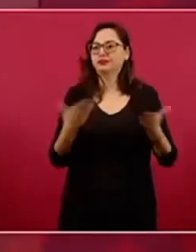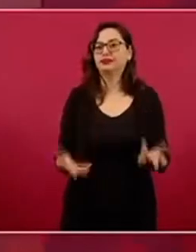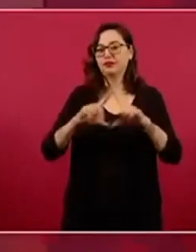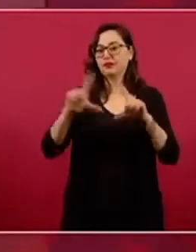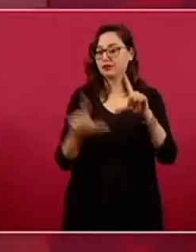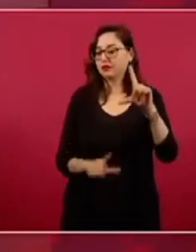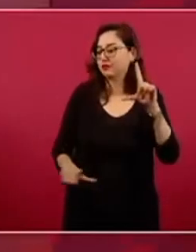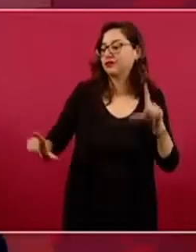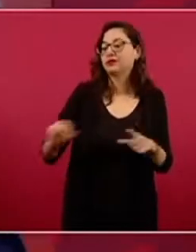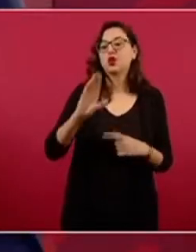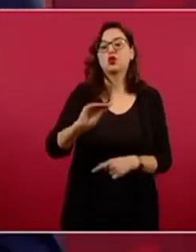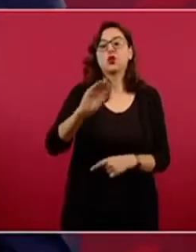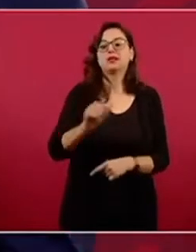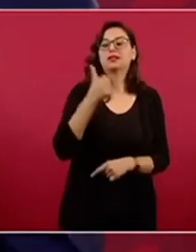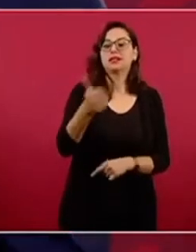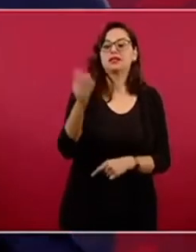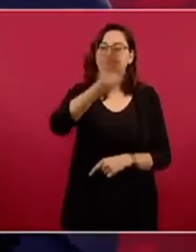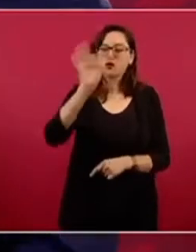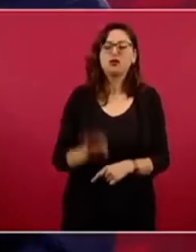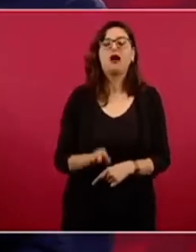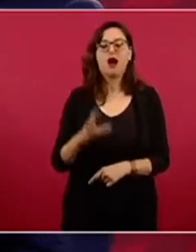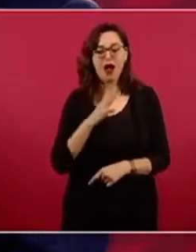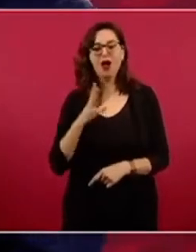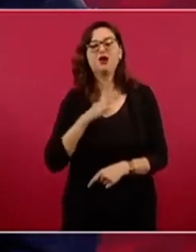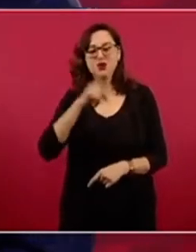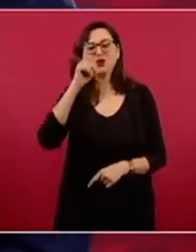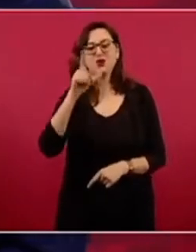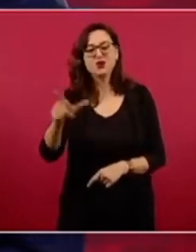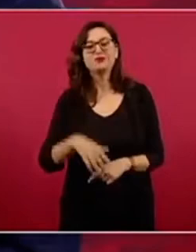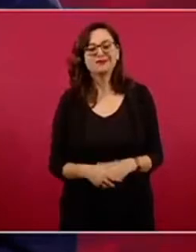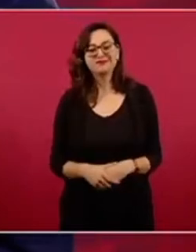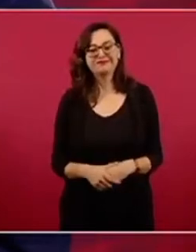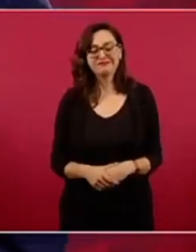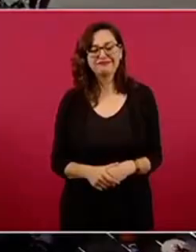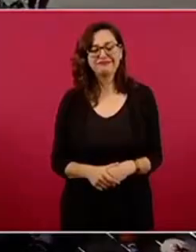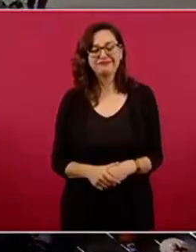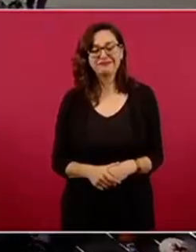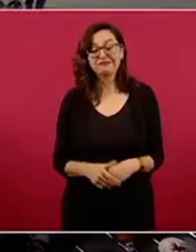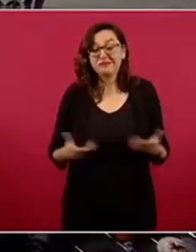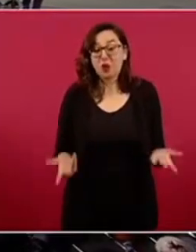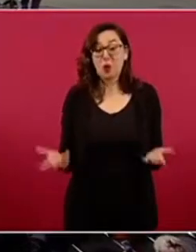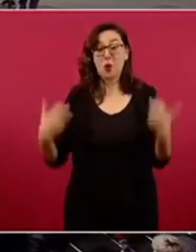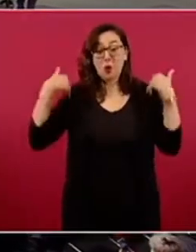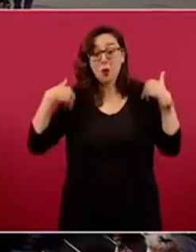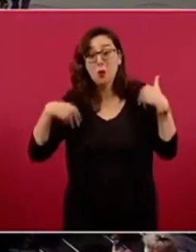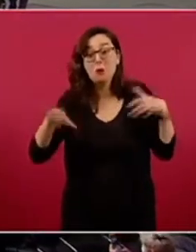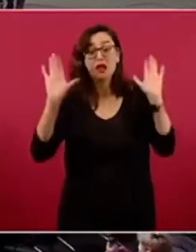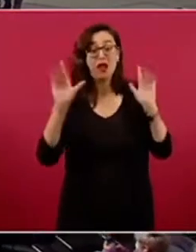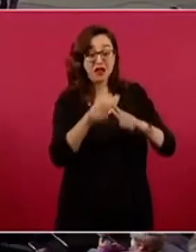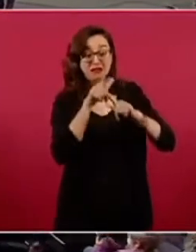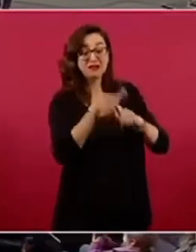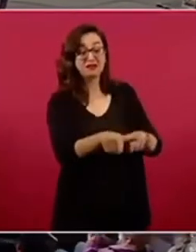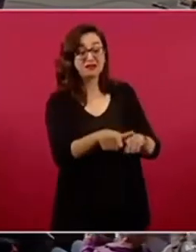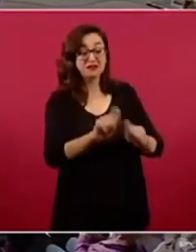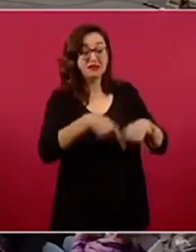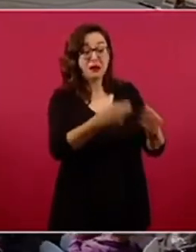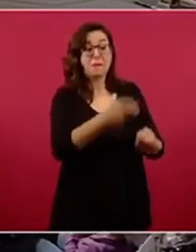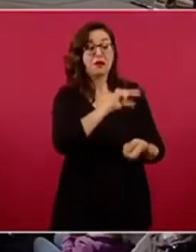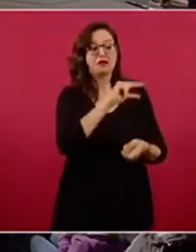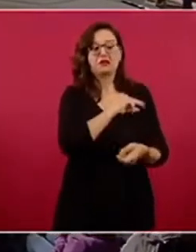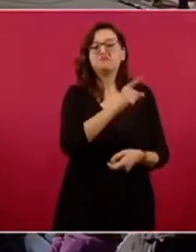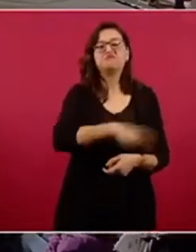el 96% de los pueblos de México tienen energía eléctrica. Si no, no contarían con